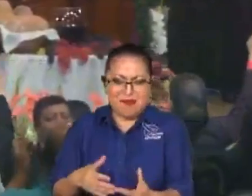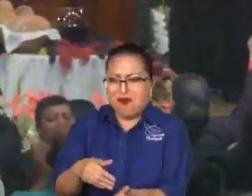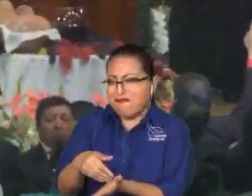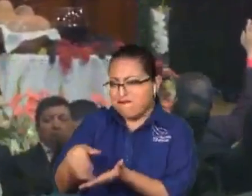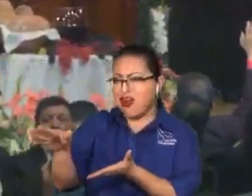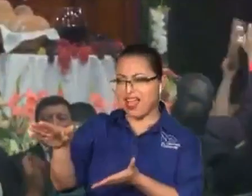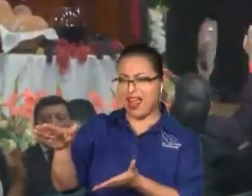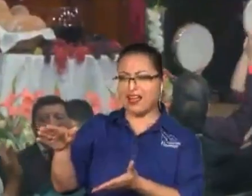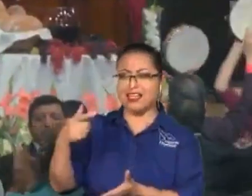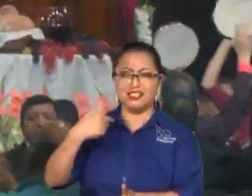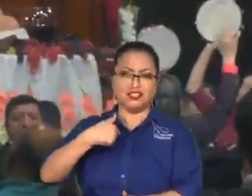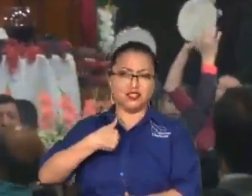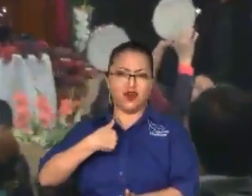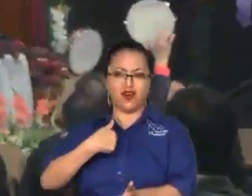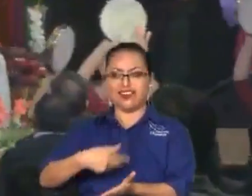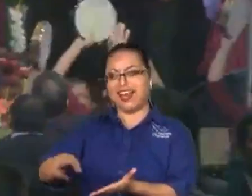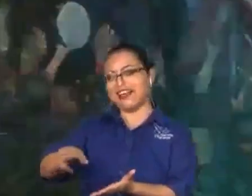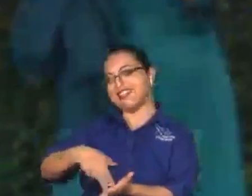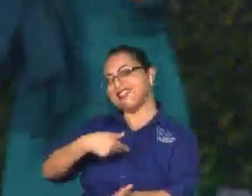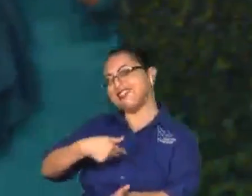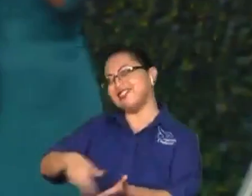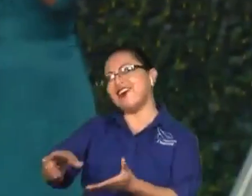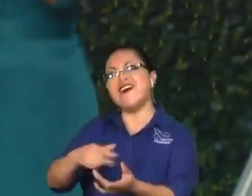fuera el temor. Yo danzaré.